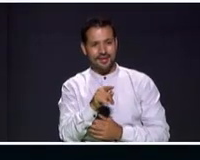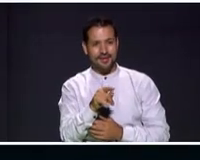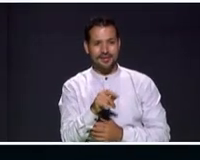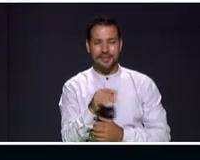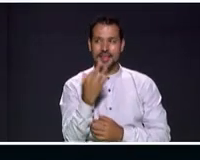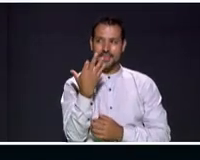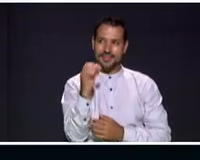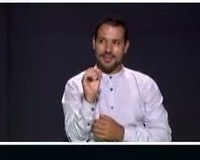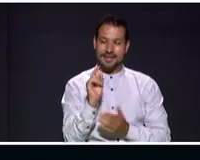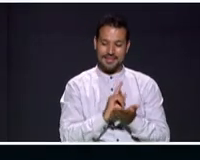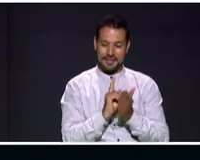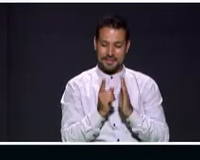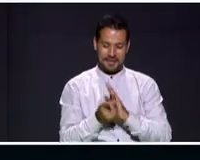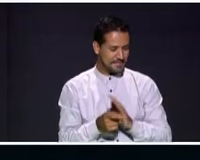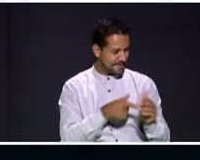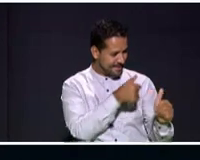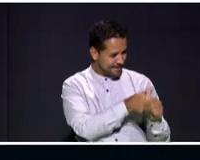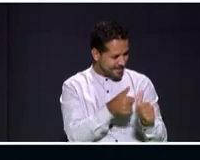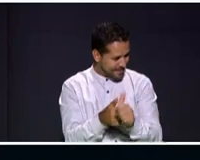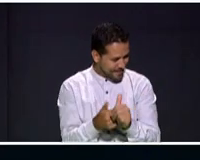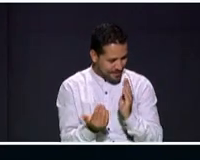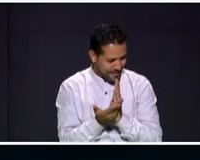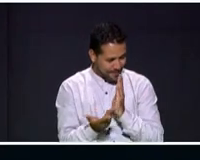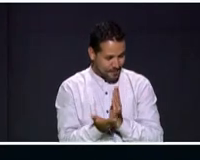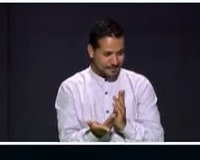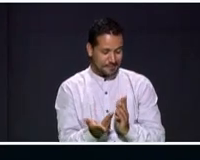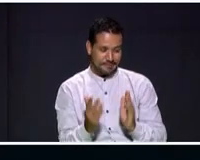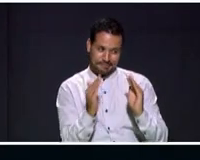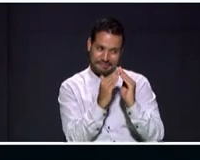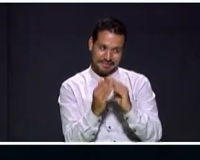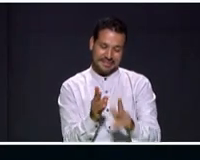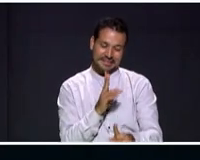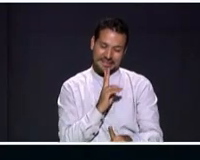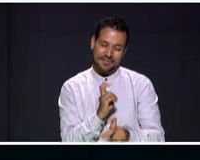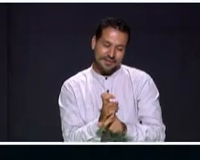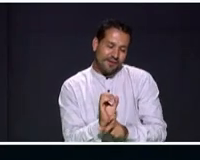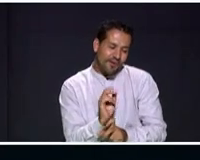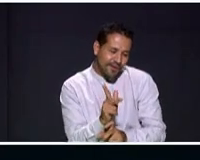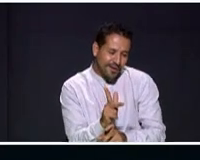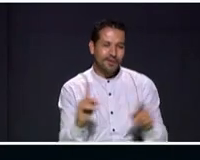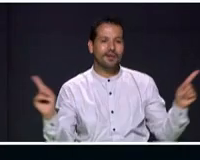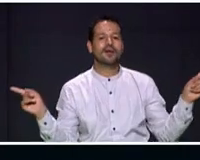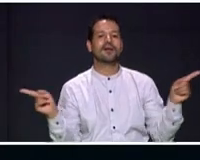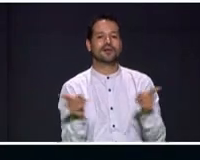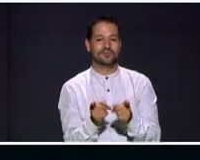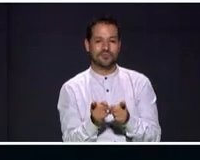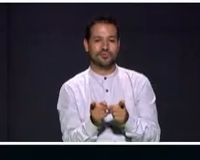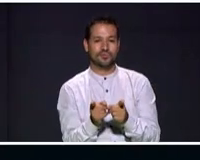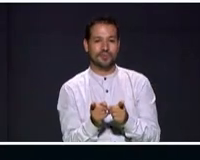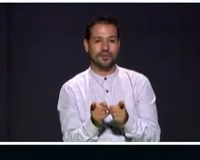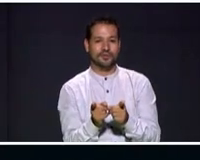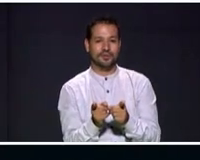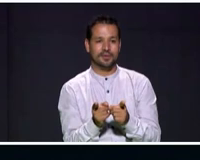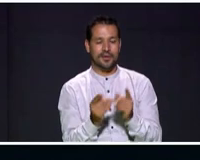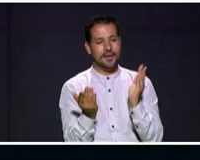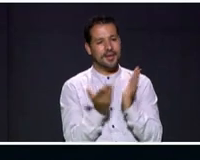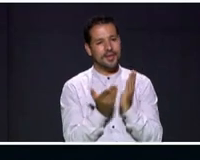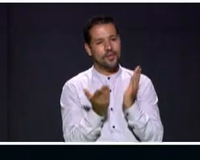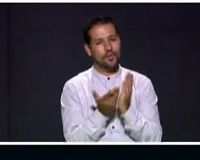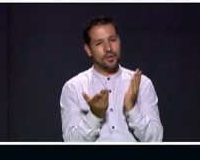cada uno hablar educación y vidente es difícil pero vamos a resumir en el tema educación propongo